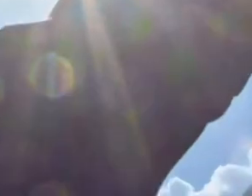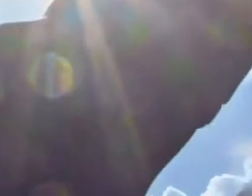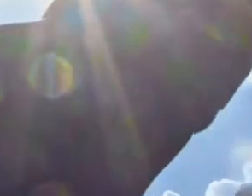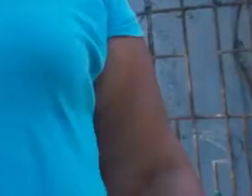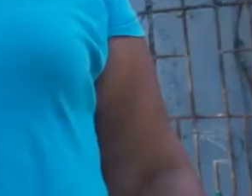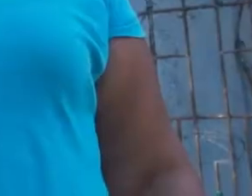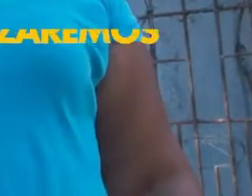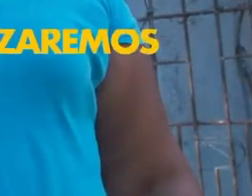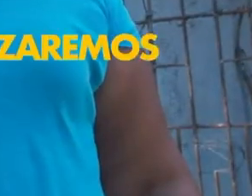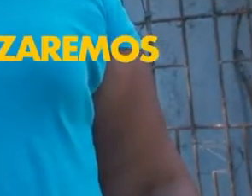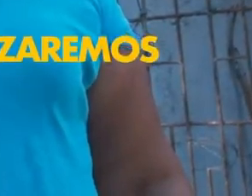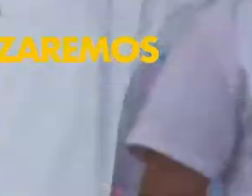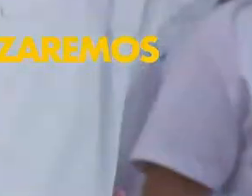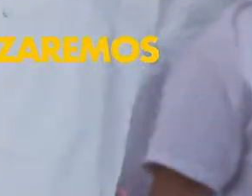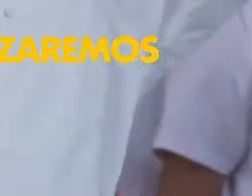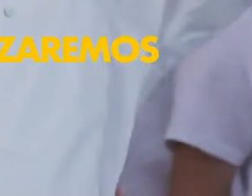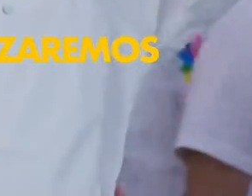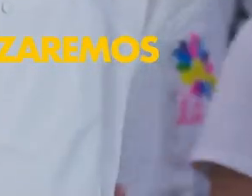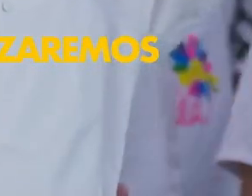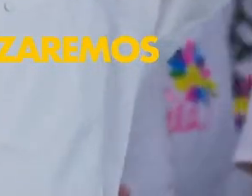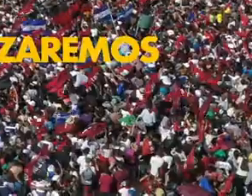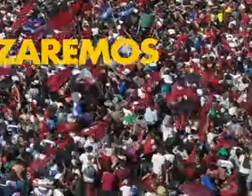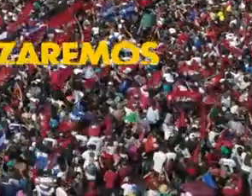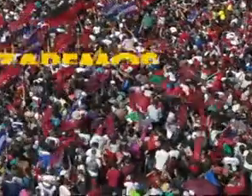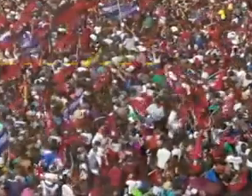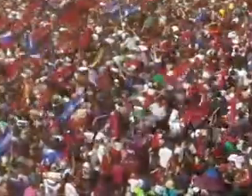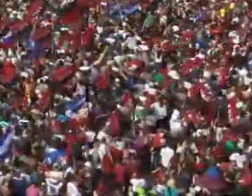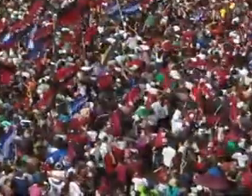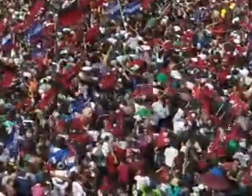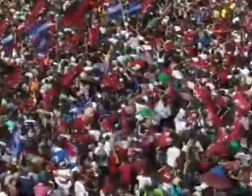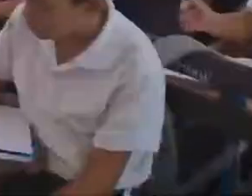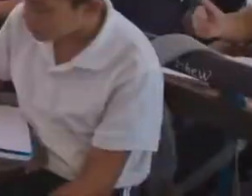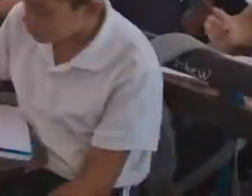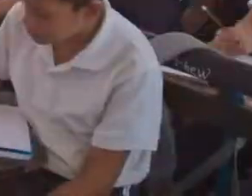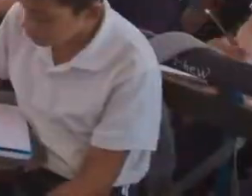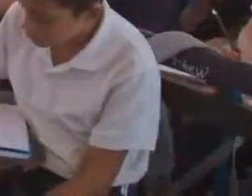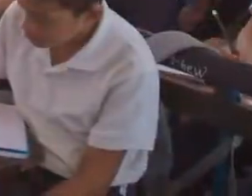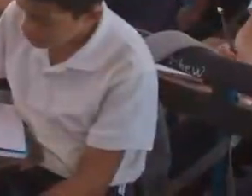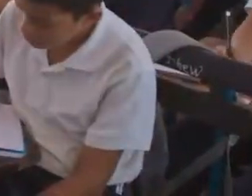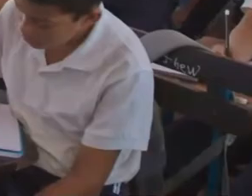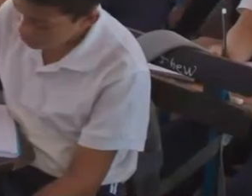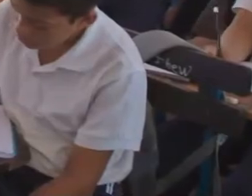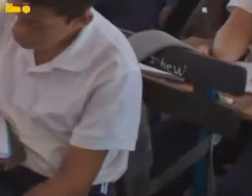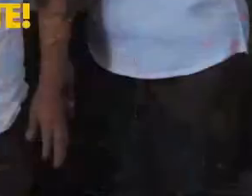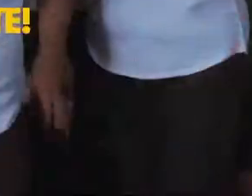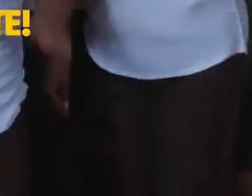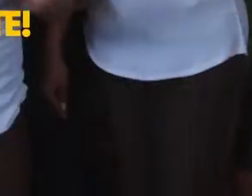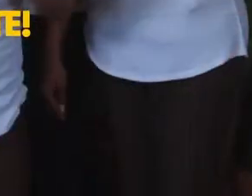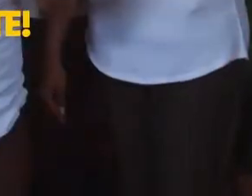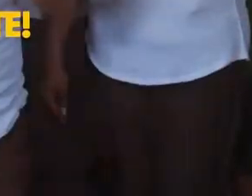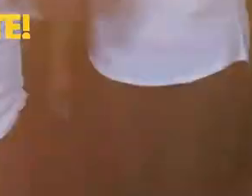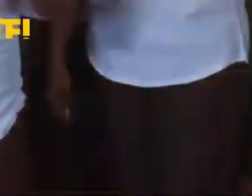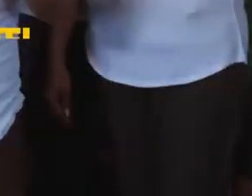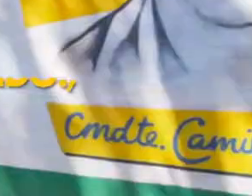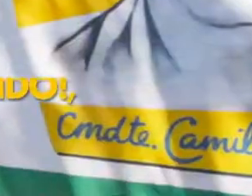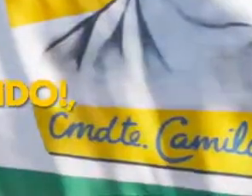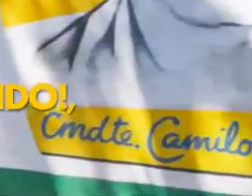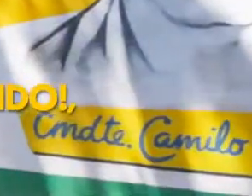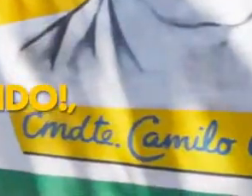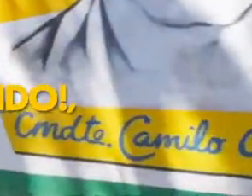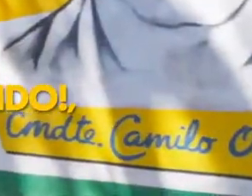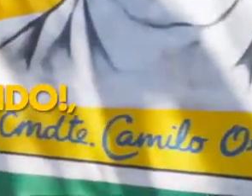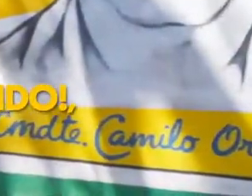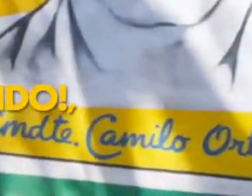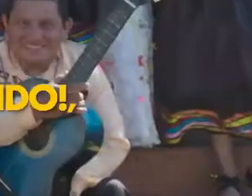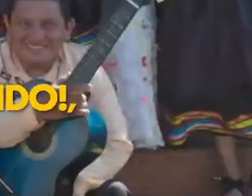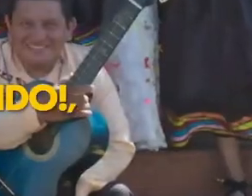ayer, los de hoy, los que alcanzaremos en el futuro. Llenos de amor y paz, vamos adelante.